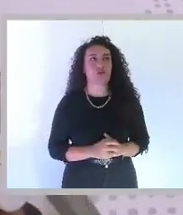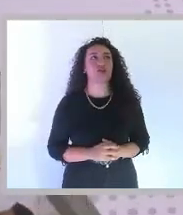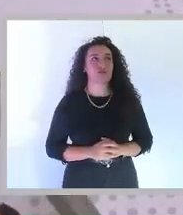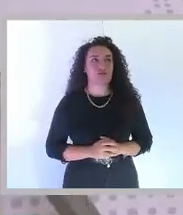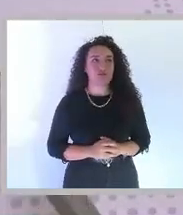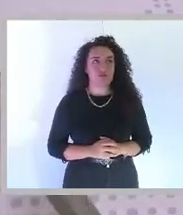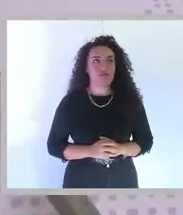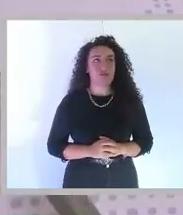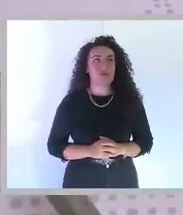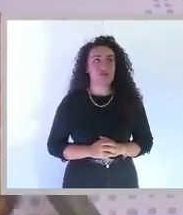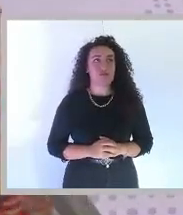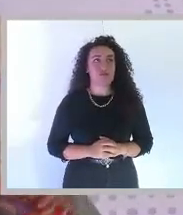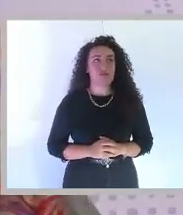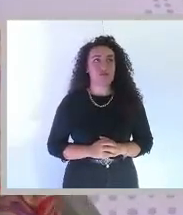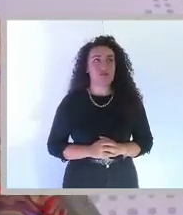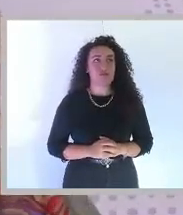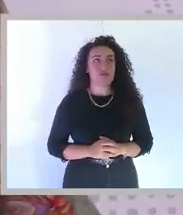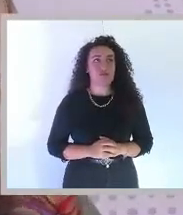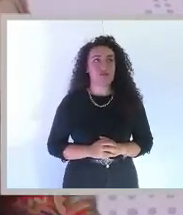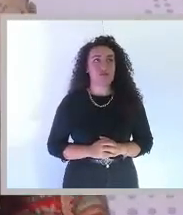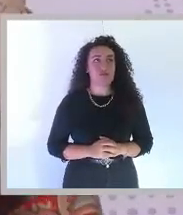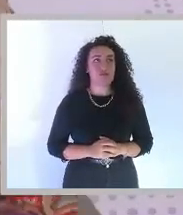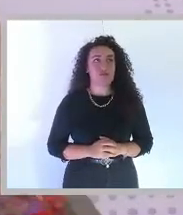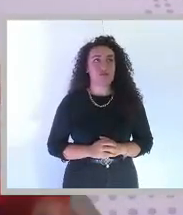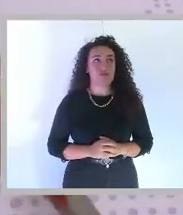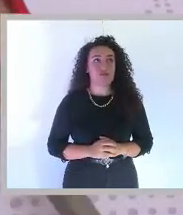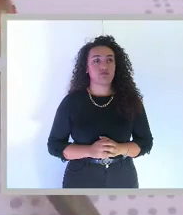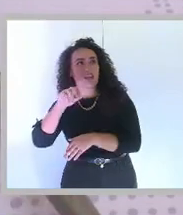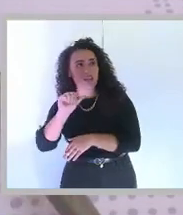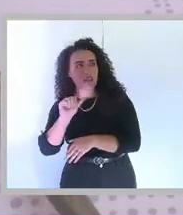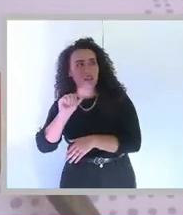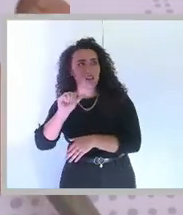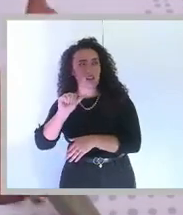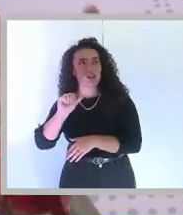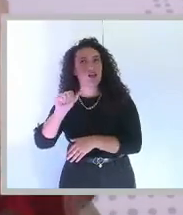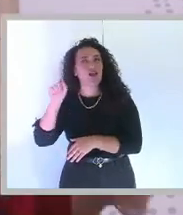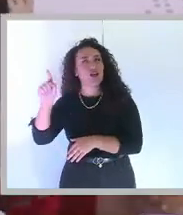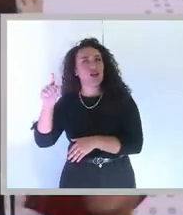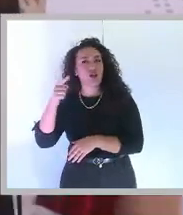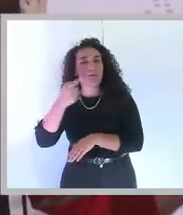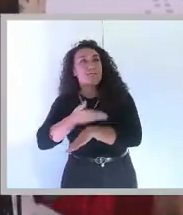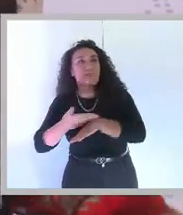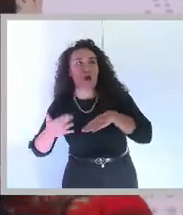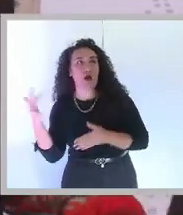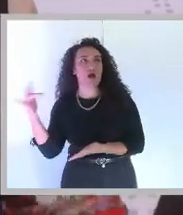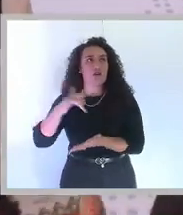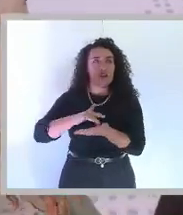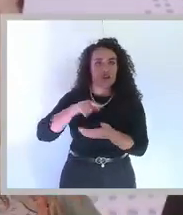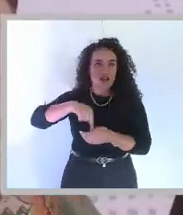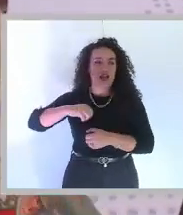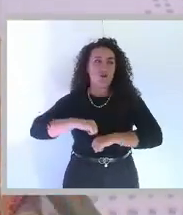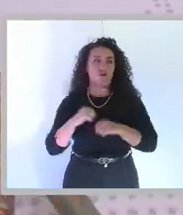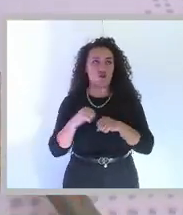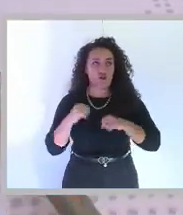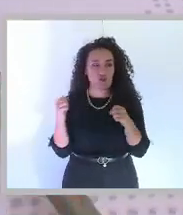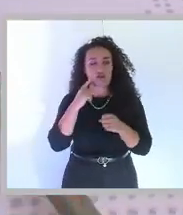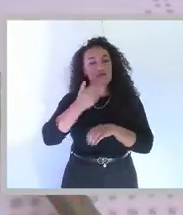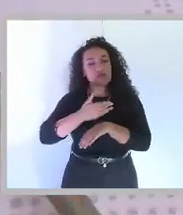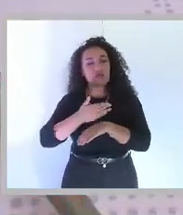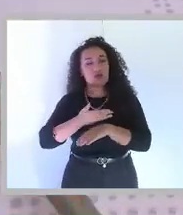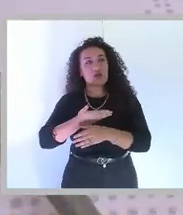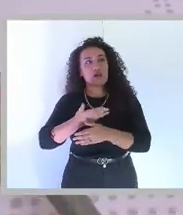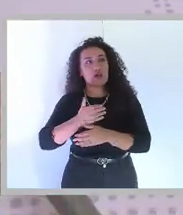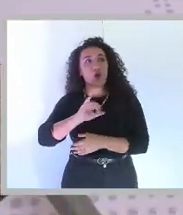nuestra directora ejecutiva, Karina Batiani, quien llega en unas horas, aterriza en unas horas en Bogotá y va a estar compartiendo con